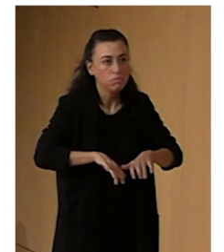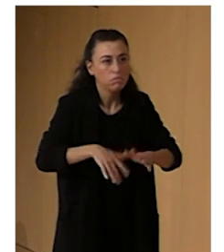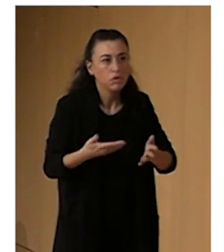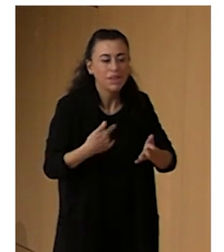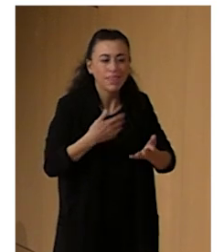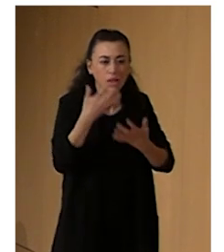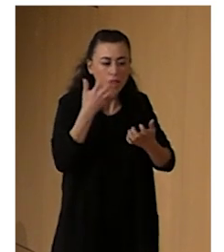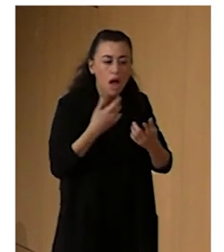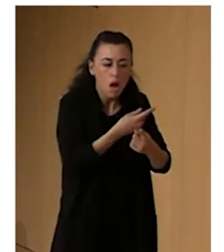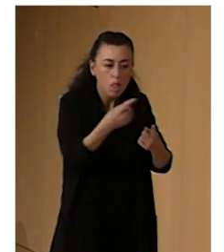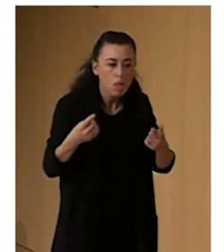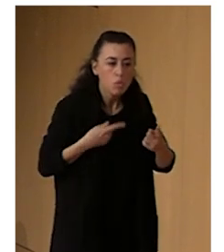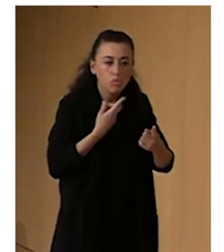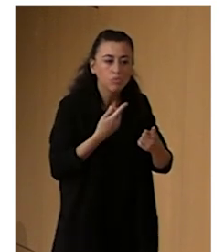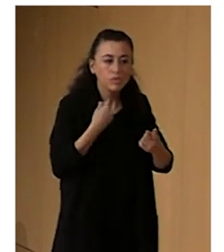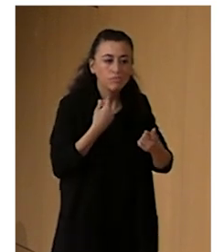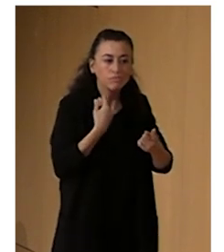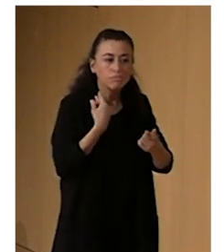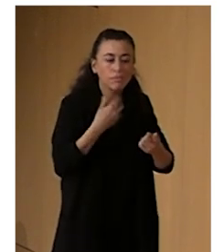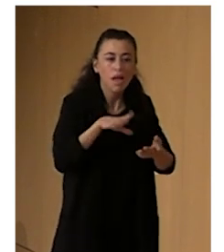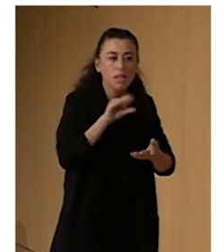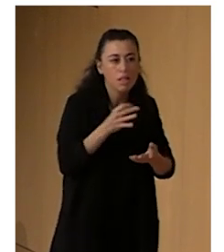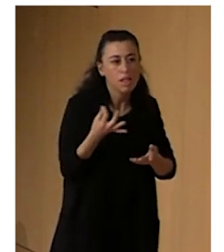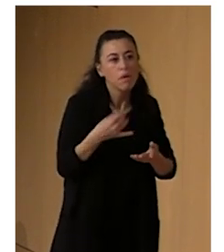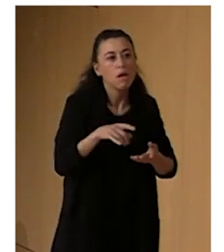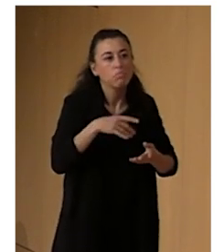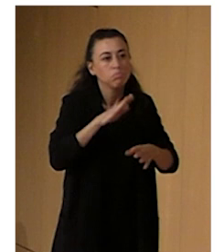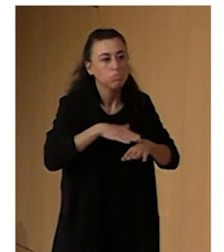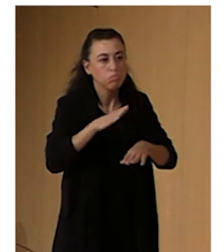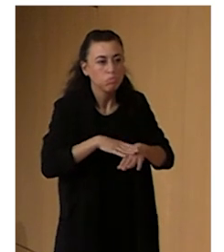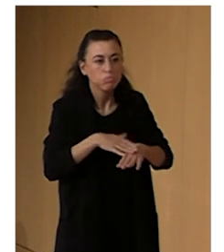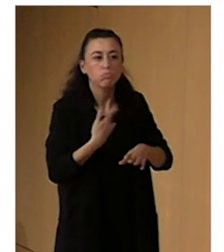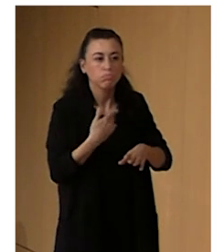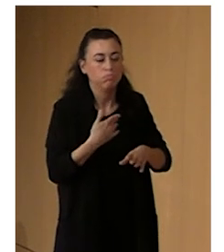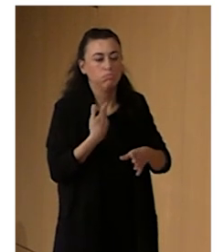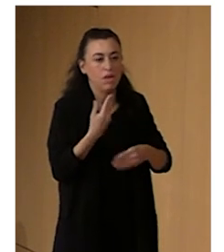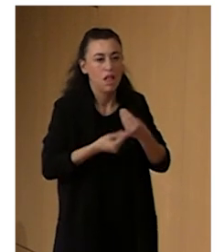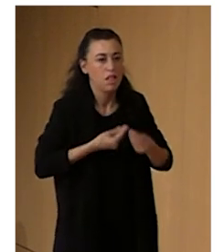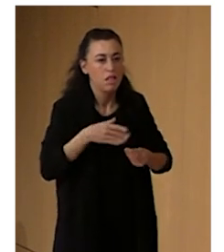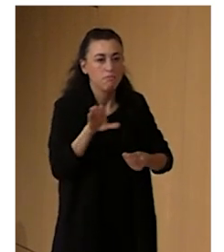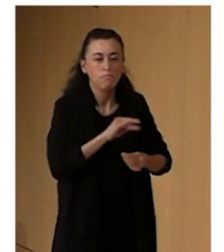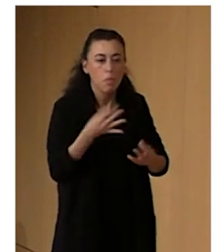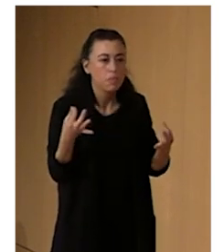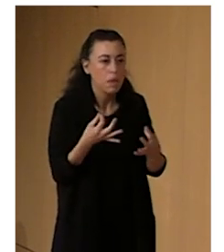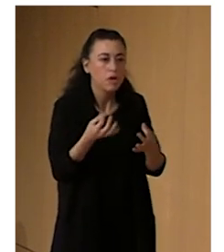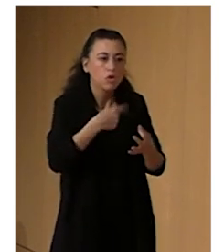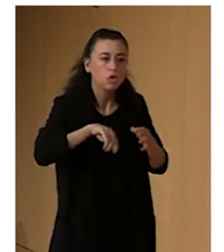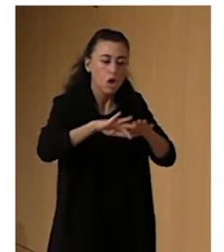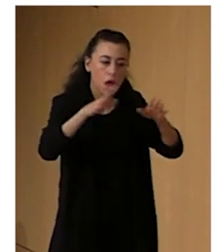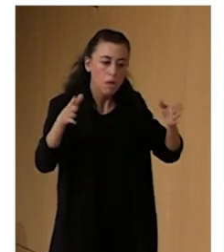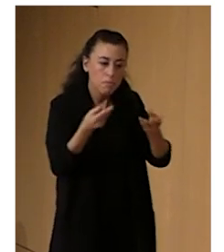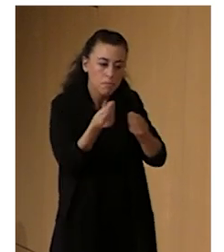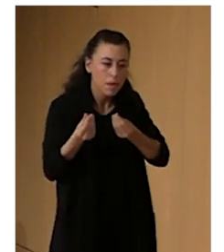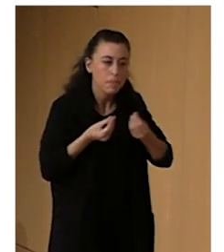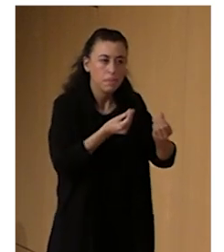espectáculo Por qué se hace entonces normalmente lo que hacemos es generamos ambientes a través de músicas paisajes les